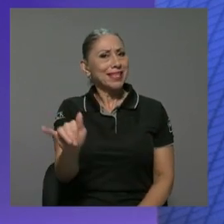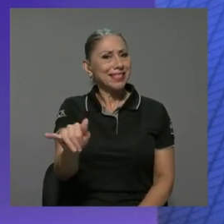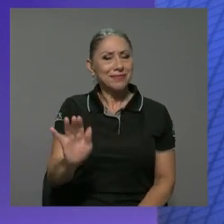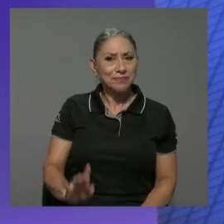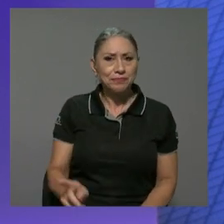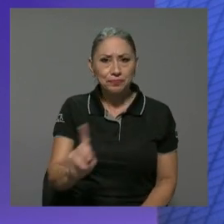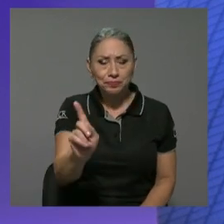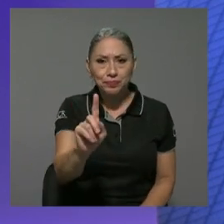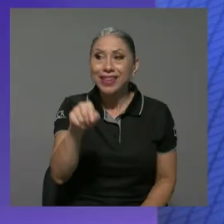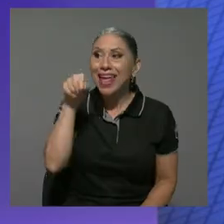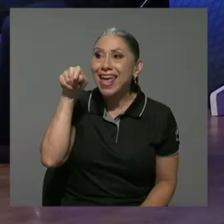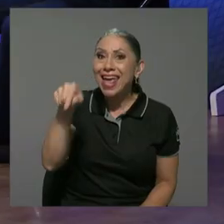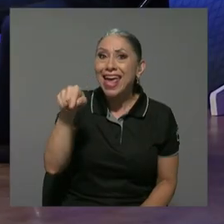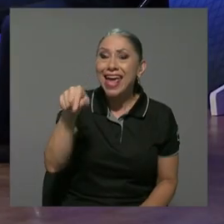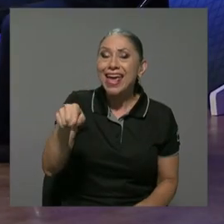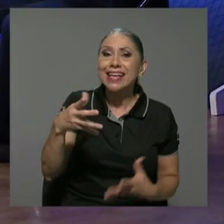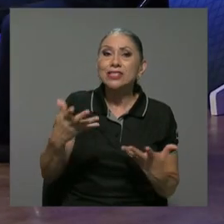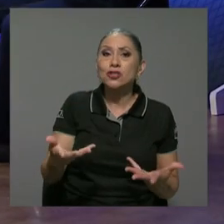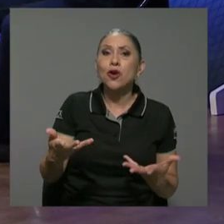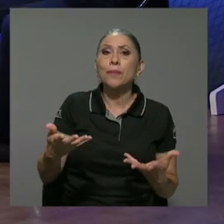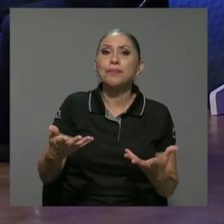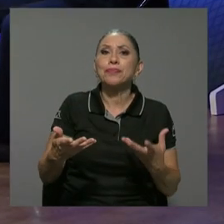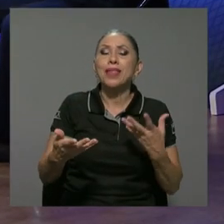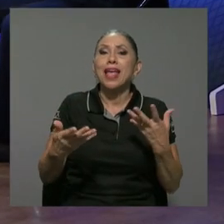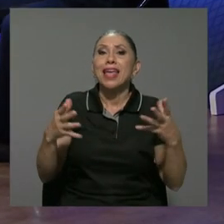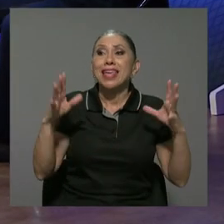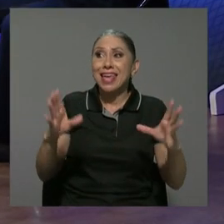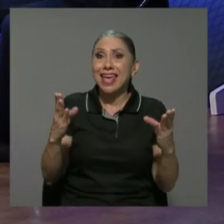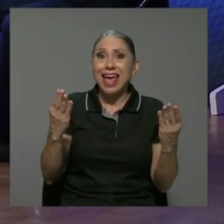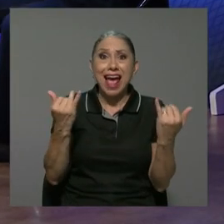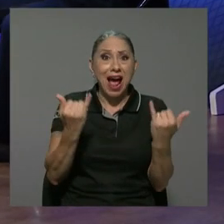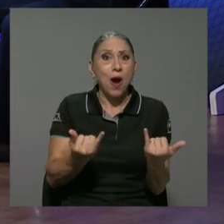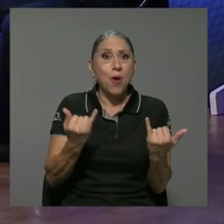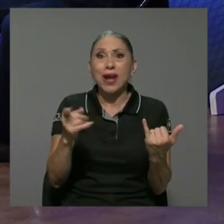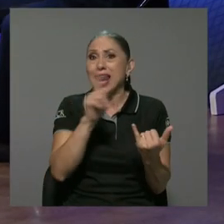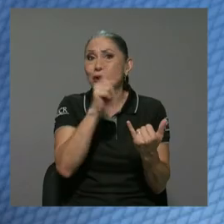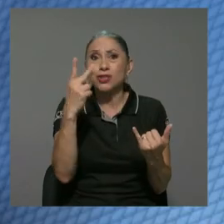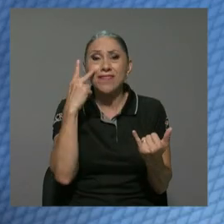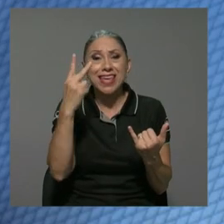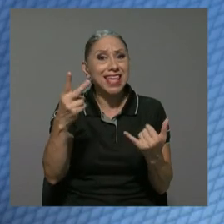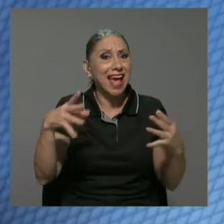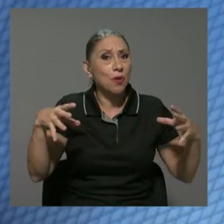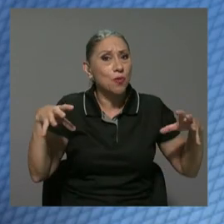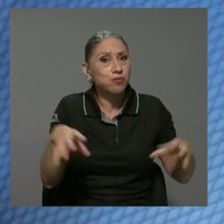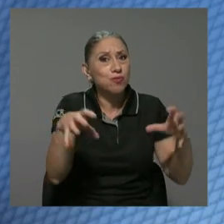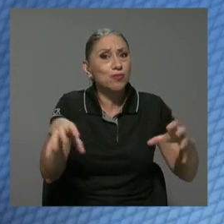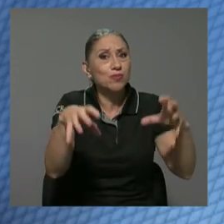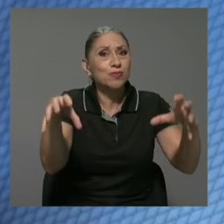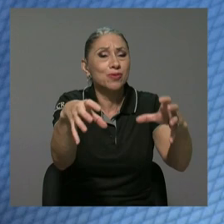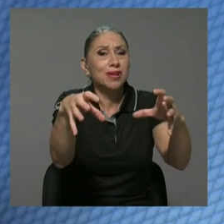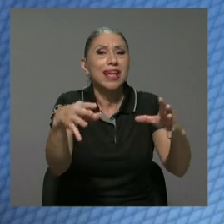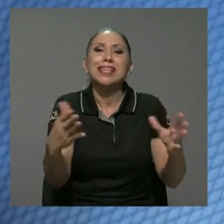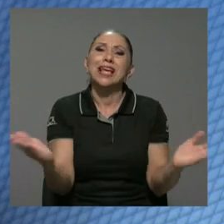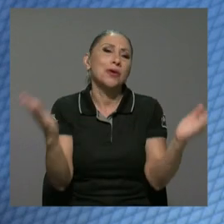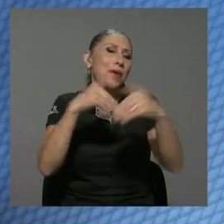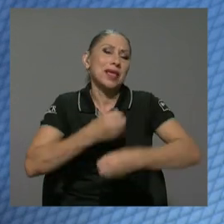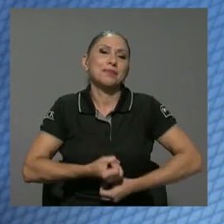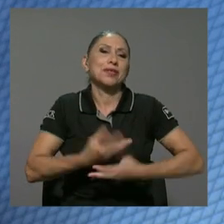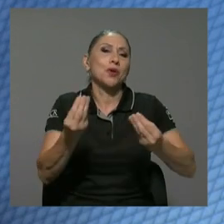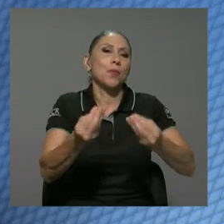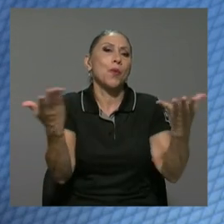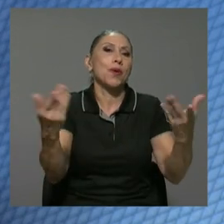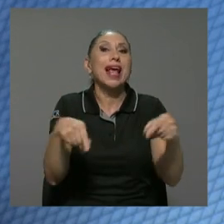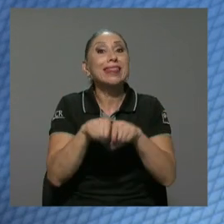desmovilización bajó las posibilidades de expresión pública. Hubo una ley contra huelgas, hubo una